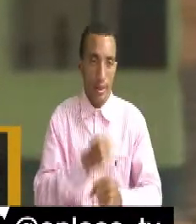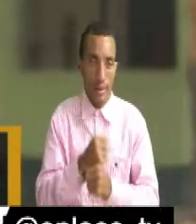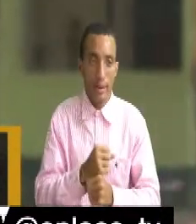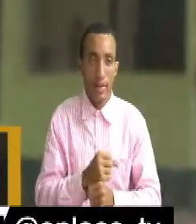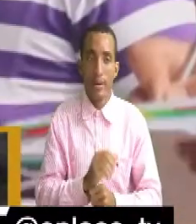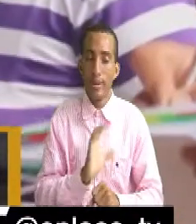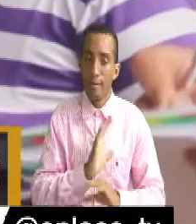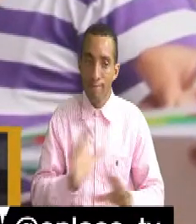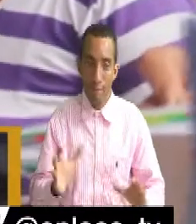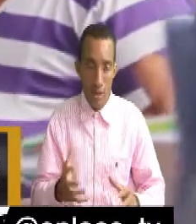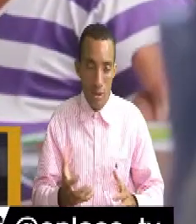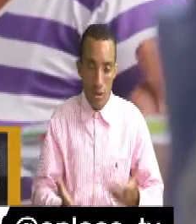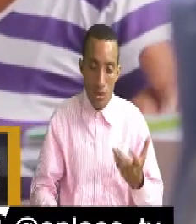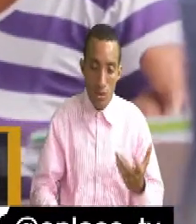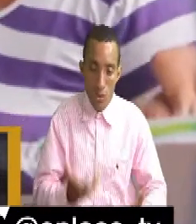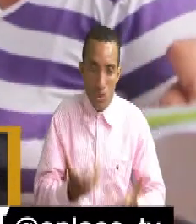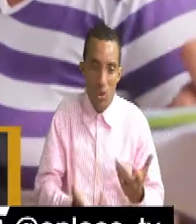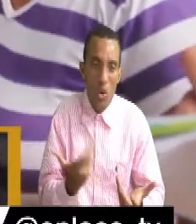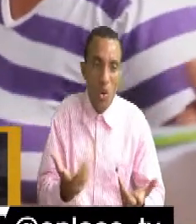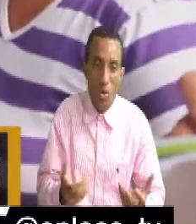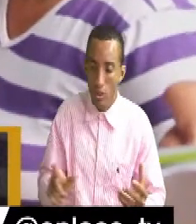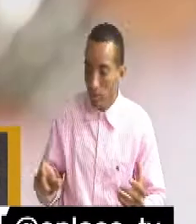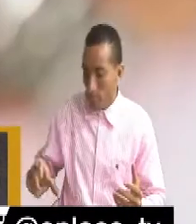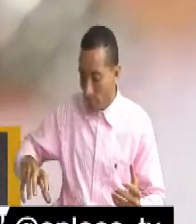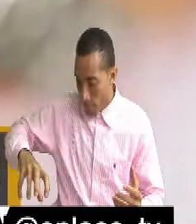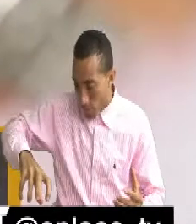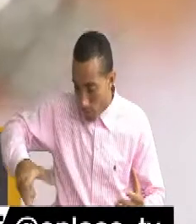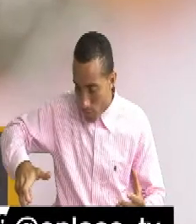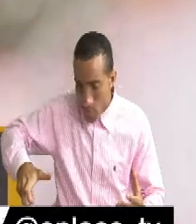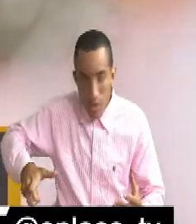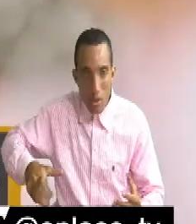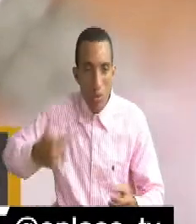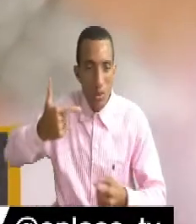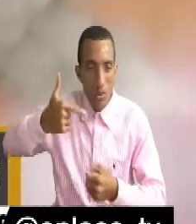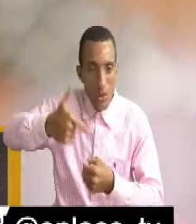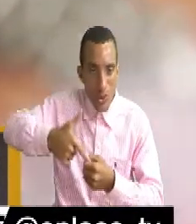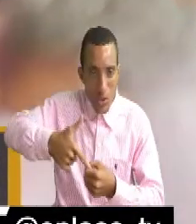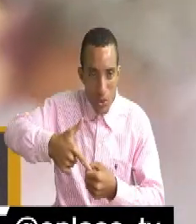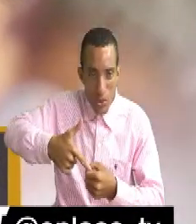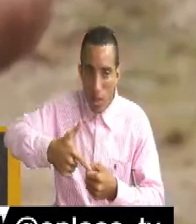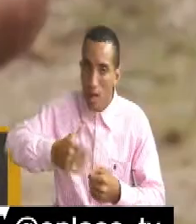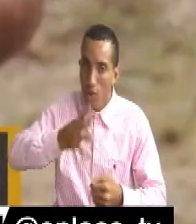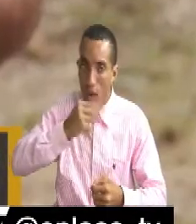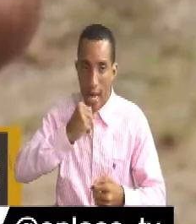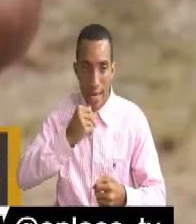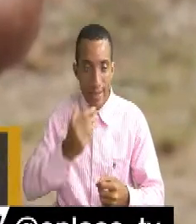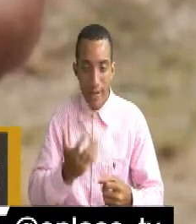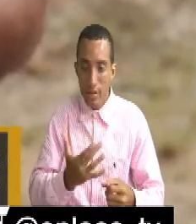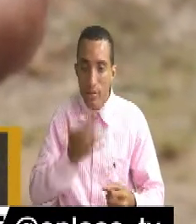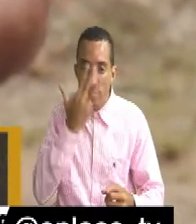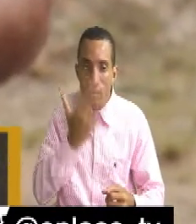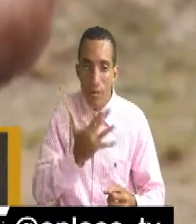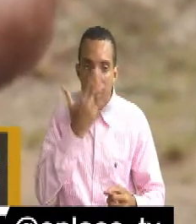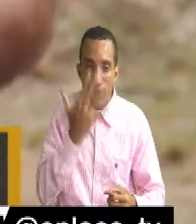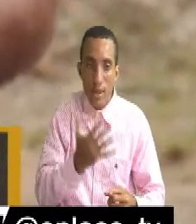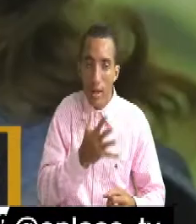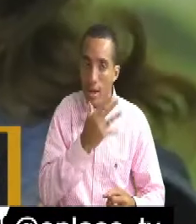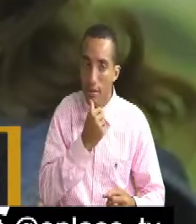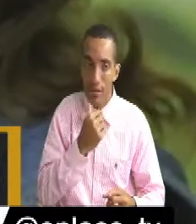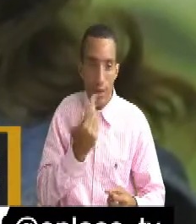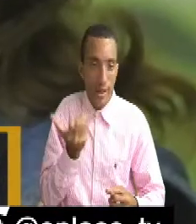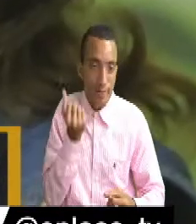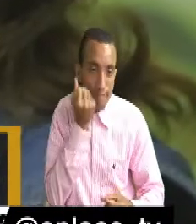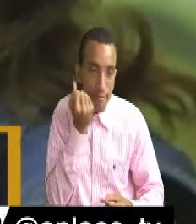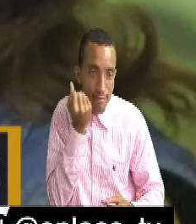con pimpinas de gasolina, pues no cuentan con el servicio de gas domiciliario y la mayoría del tiempo no tienen dinero para comprar